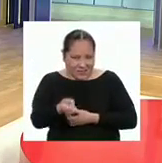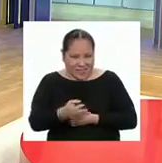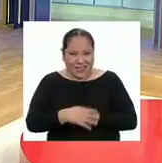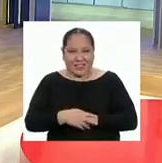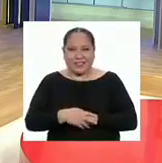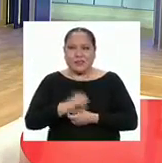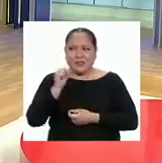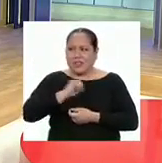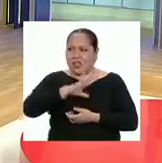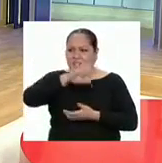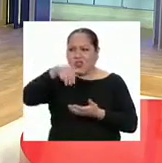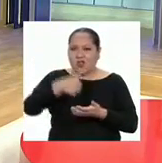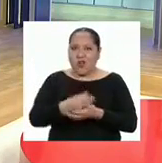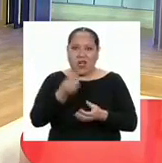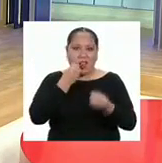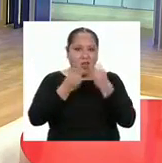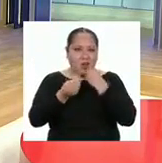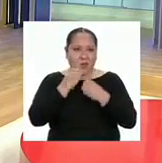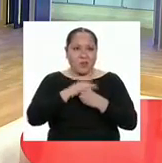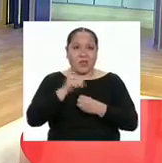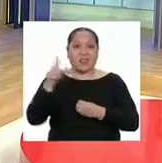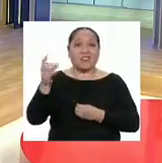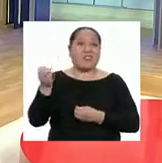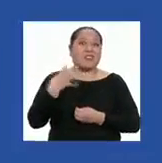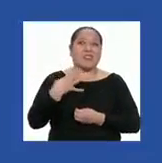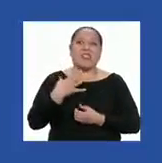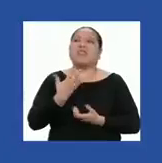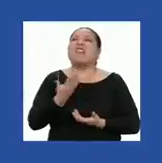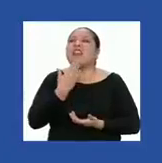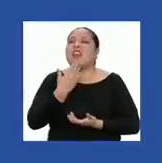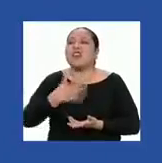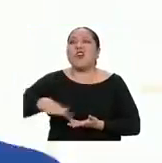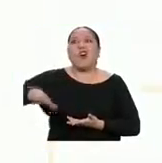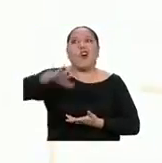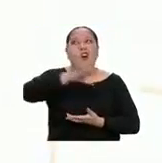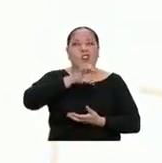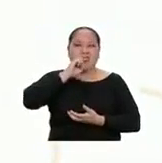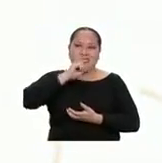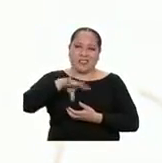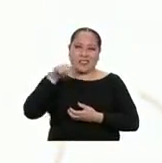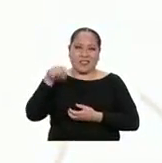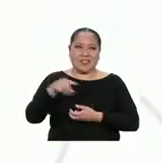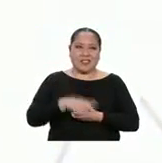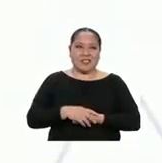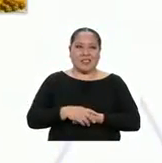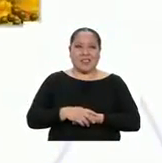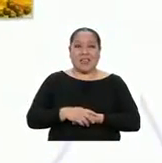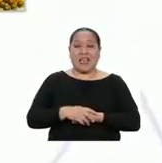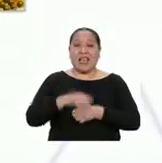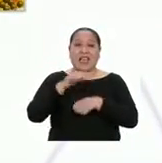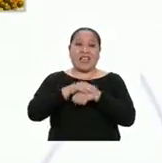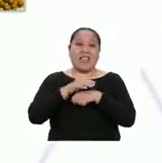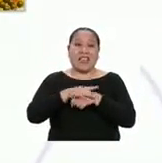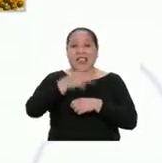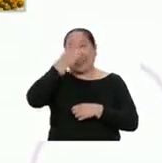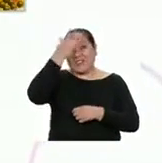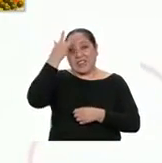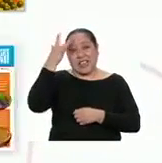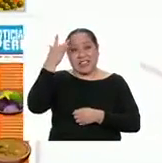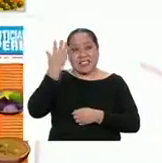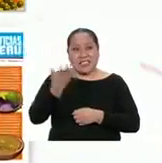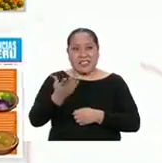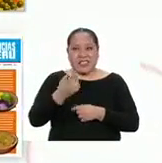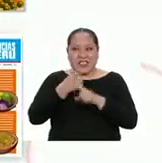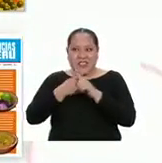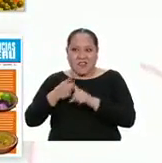general, toda nuestra comida. Y eso lo dice todo el mundo. Ahí está en inglés, en francés,